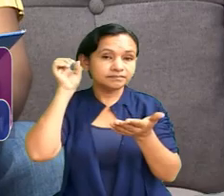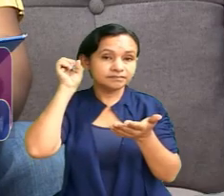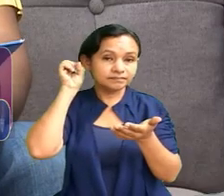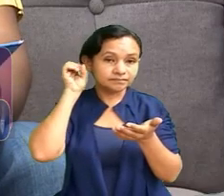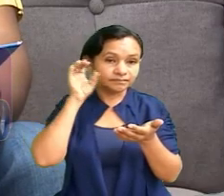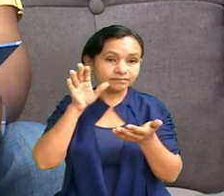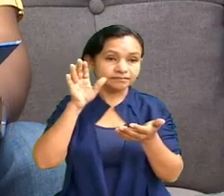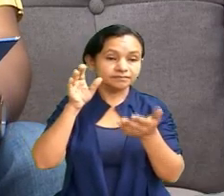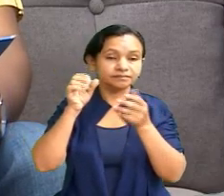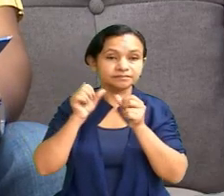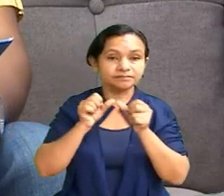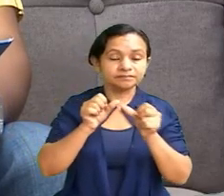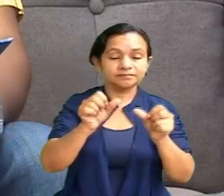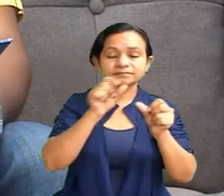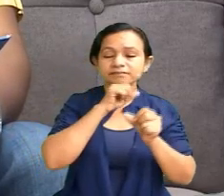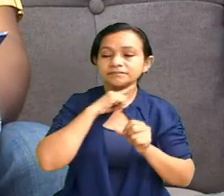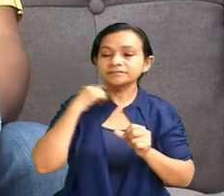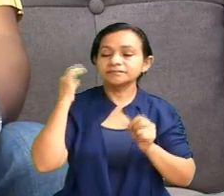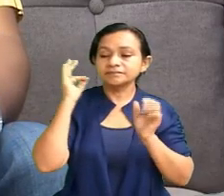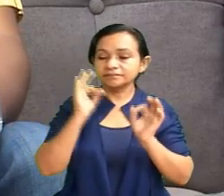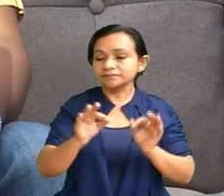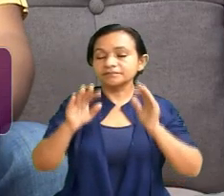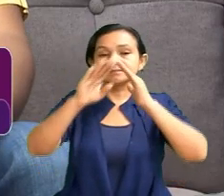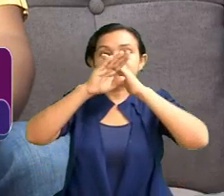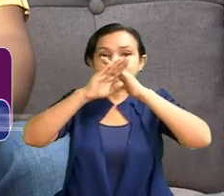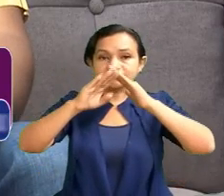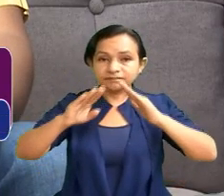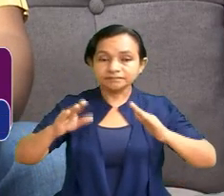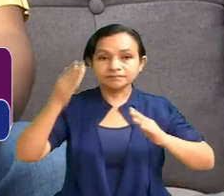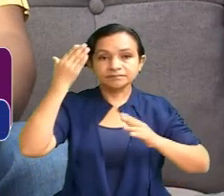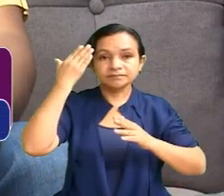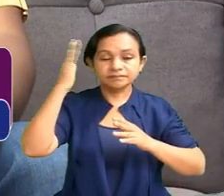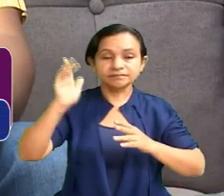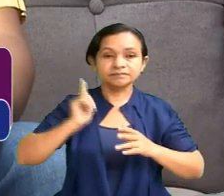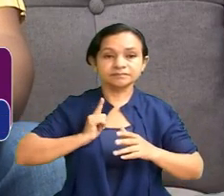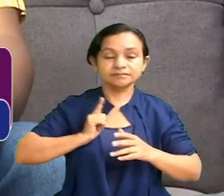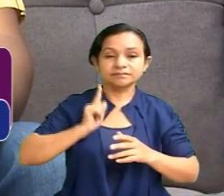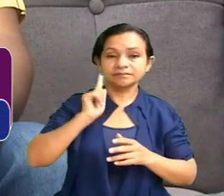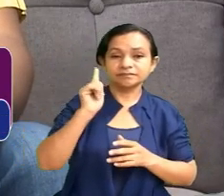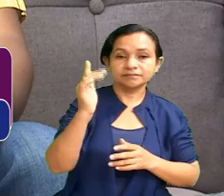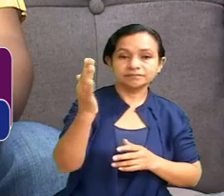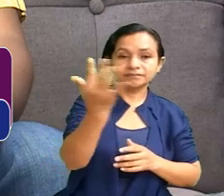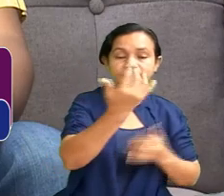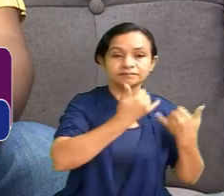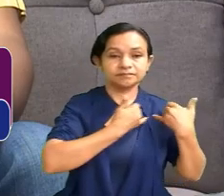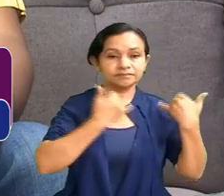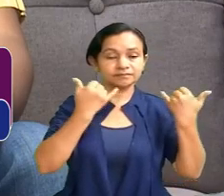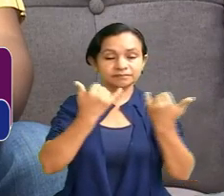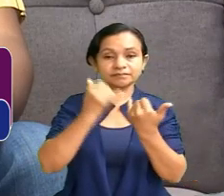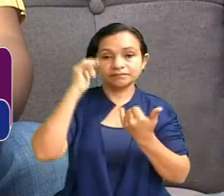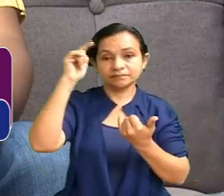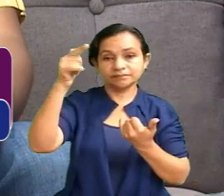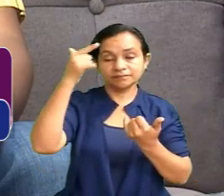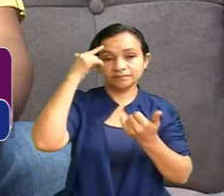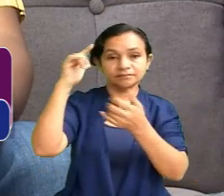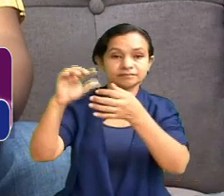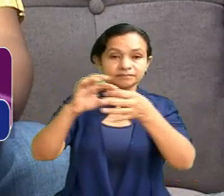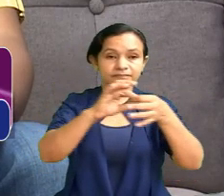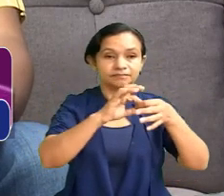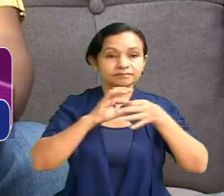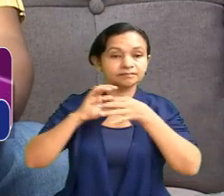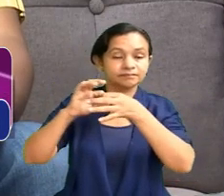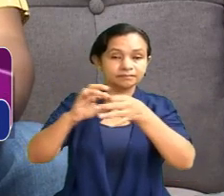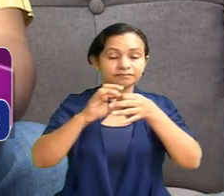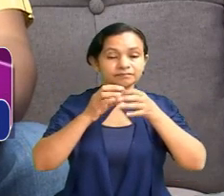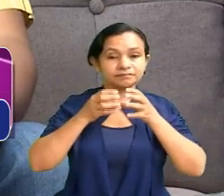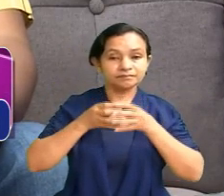vaya con plena seguridad y con plena tranquilidad sabiendo que estarán todas las instituciones del gobierno de reconciliación y unidad nacional